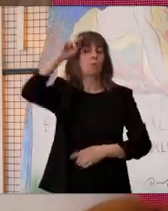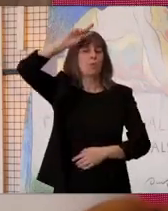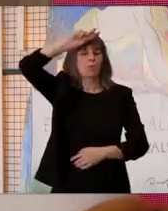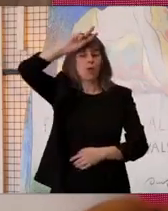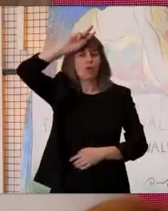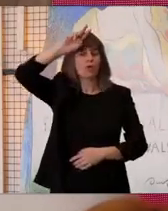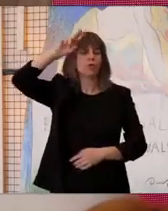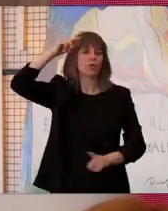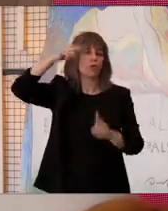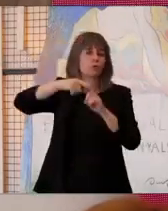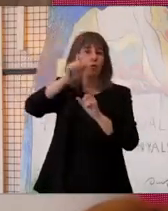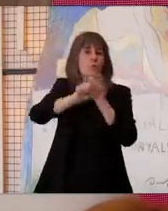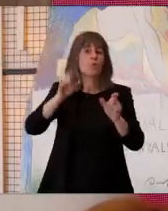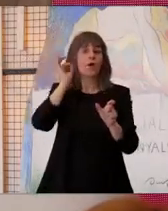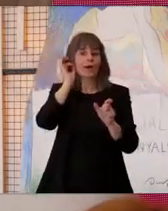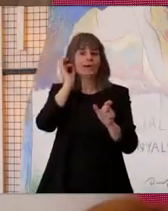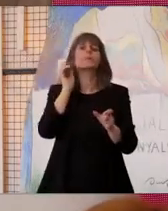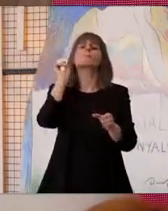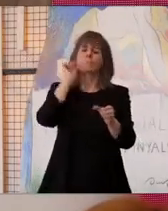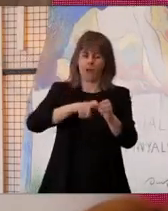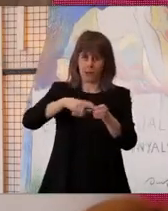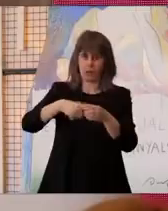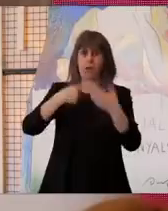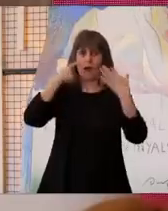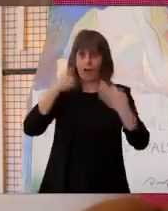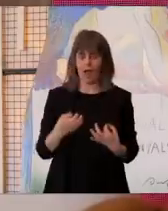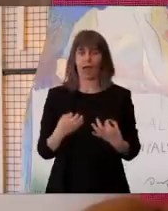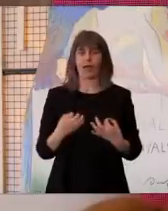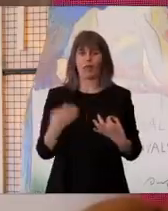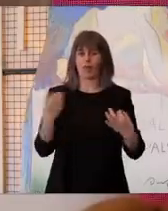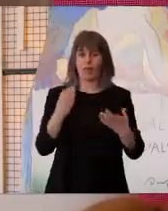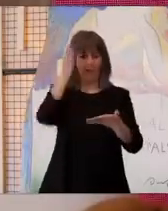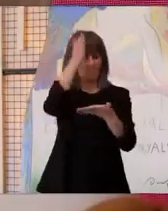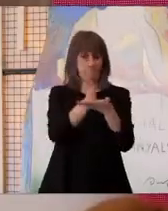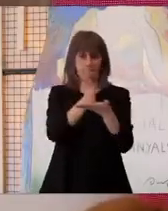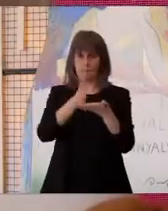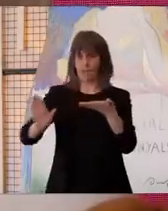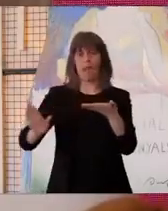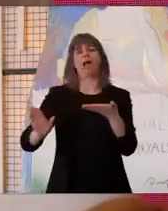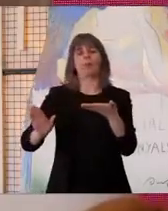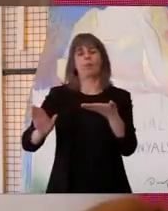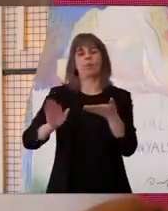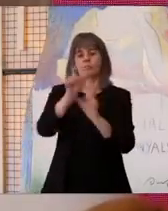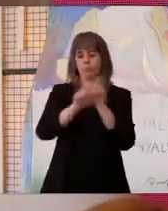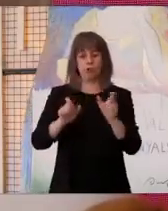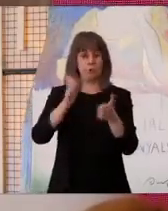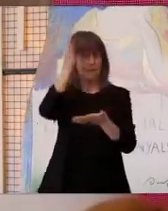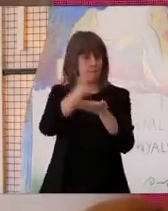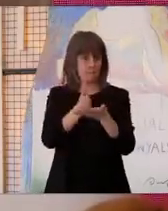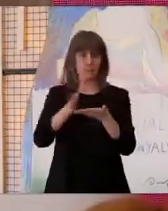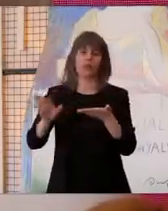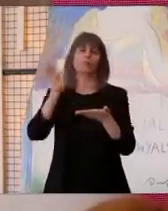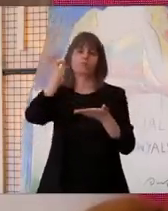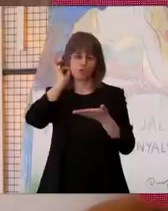partícipes que sean la mitad de la población y la mitad